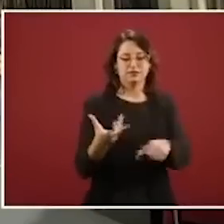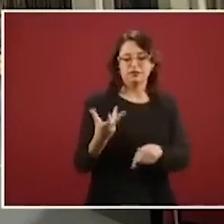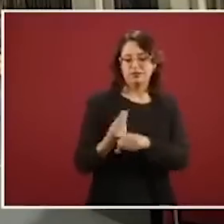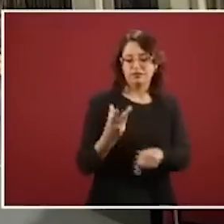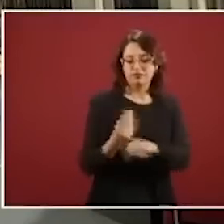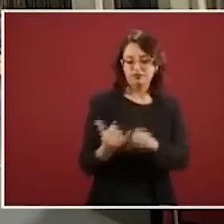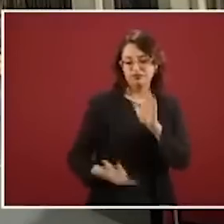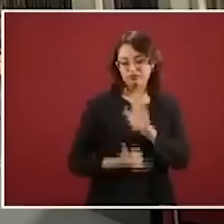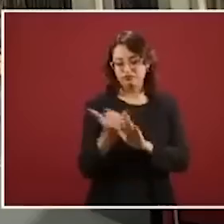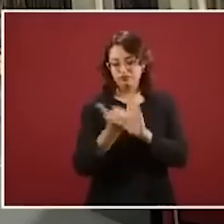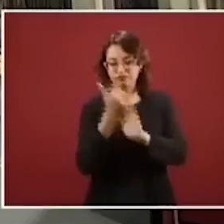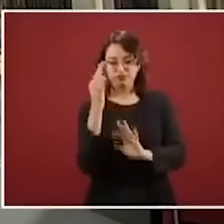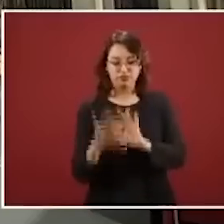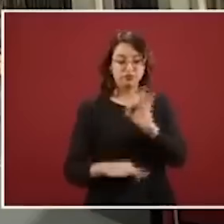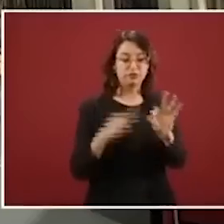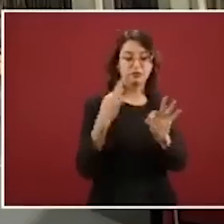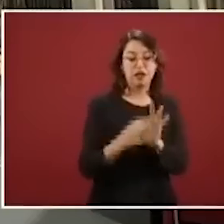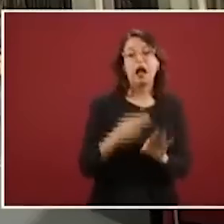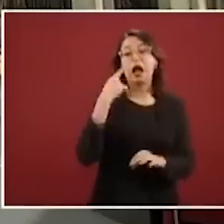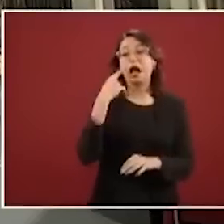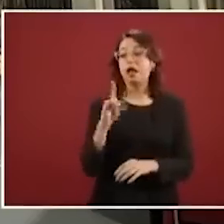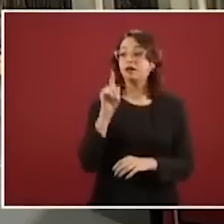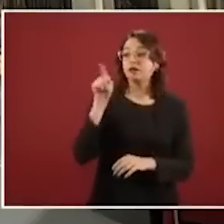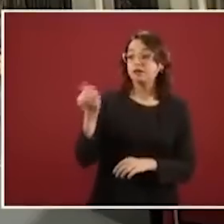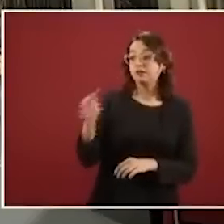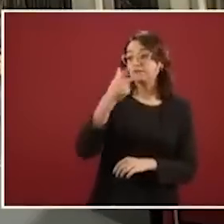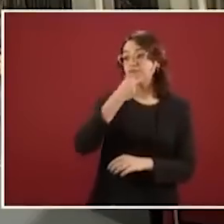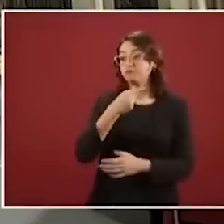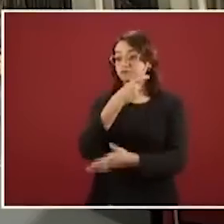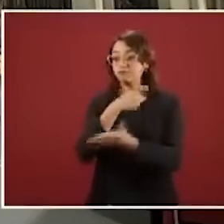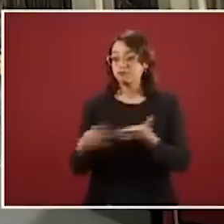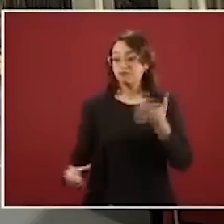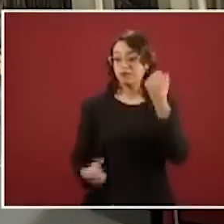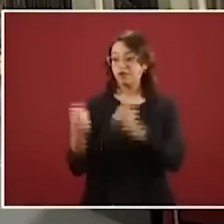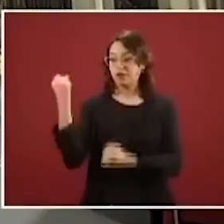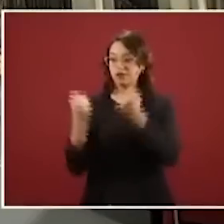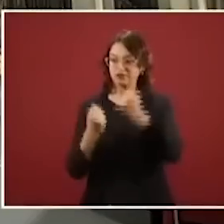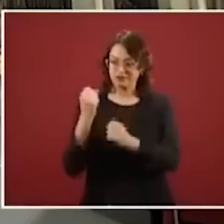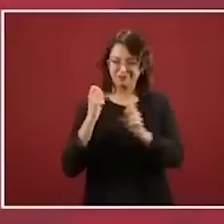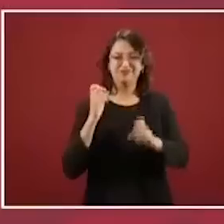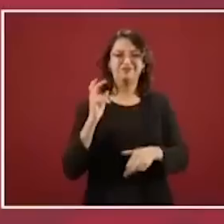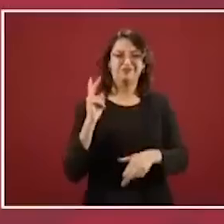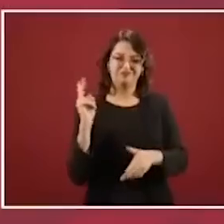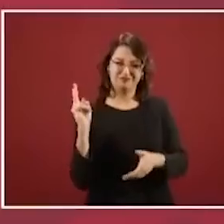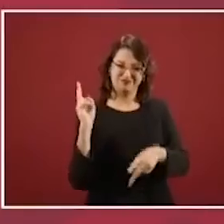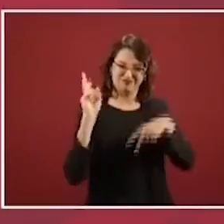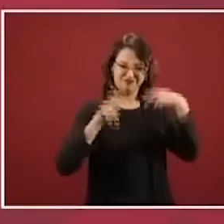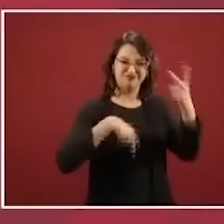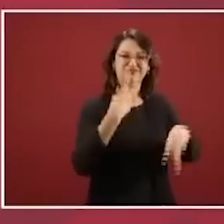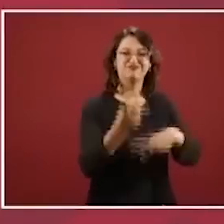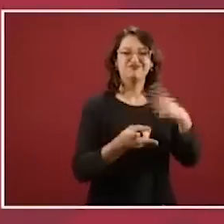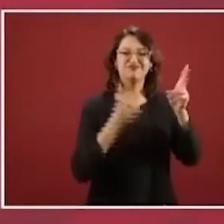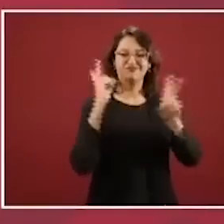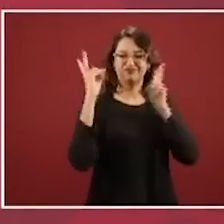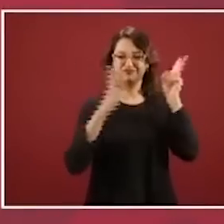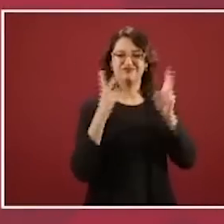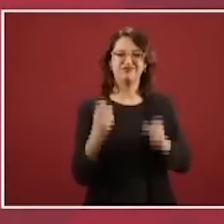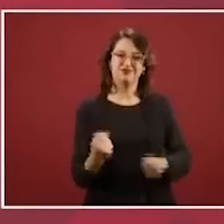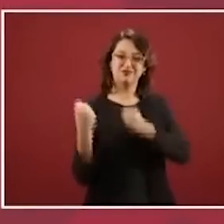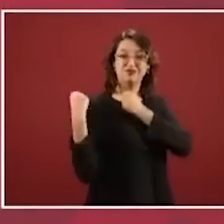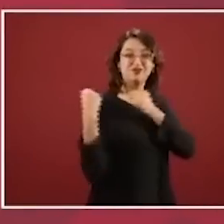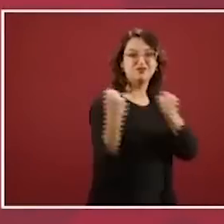carro más costoso va de visita, porque se lo van a